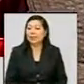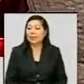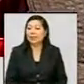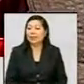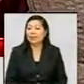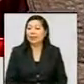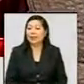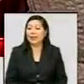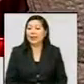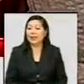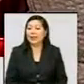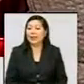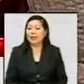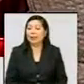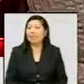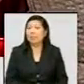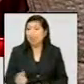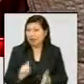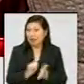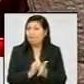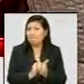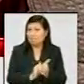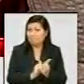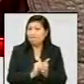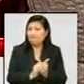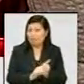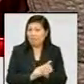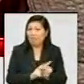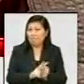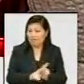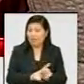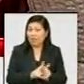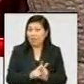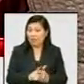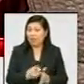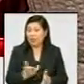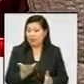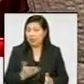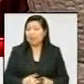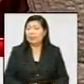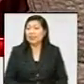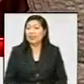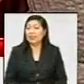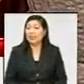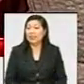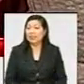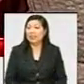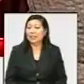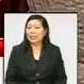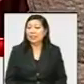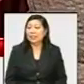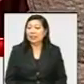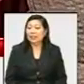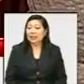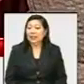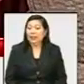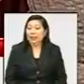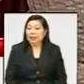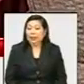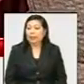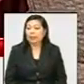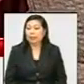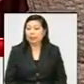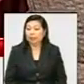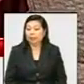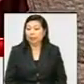Tiene uso de la palabra. Tiene algún video, dice que había cansado. Sí, a ver, pase el video. Si es menos de un minuto,